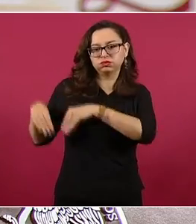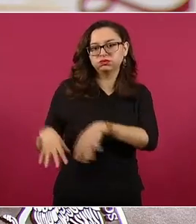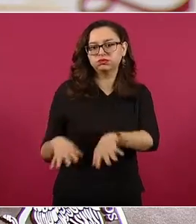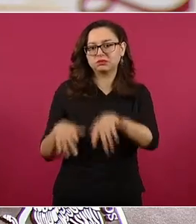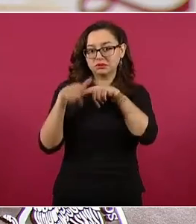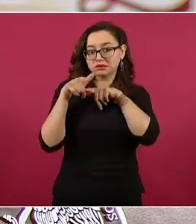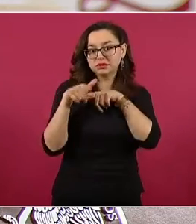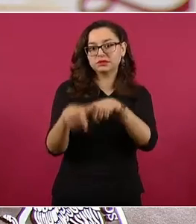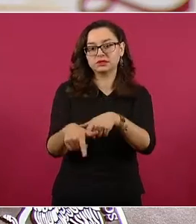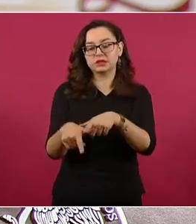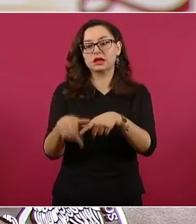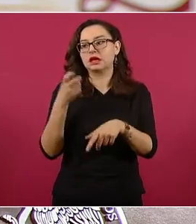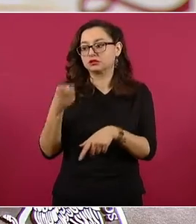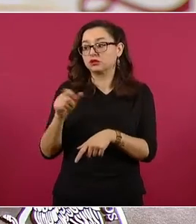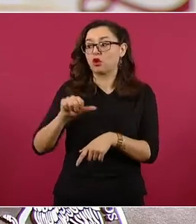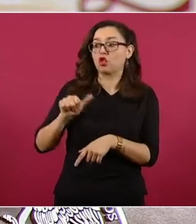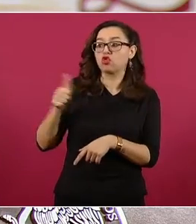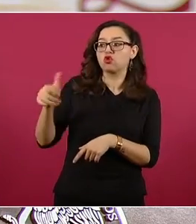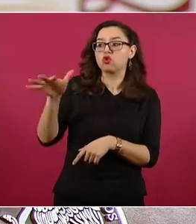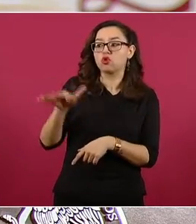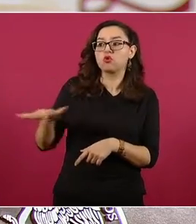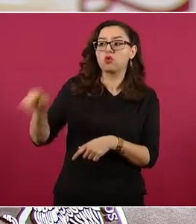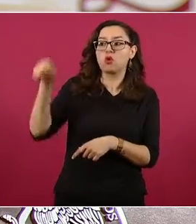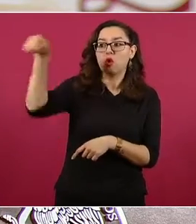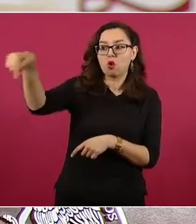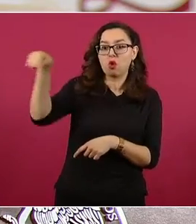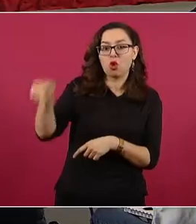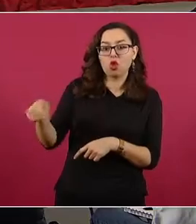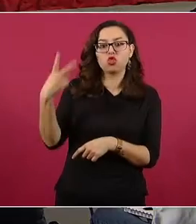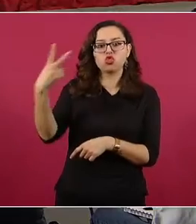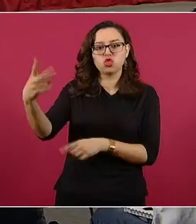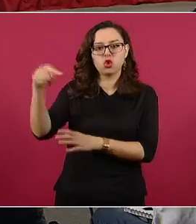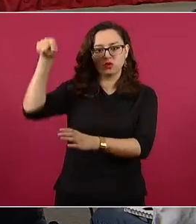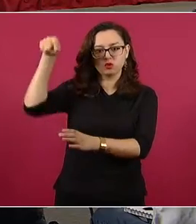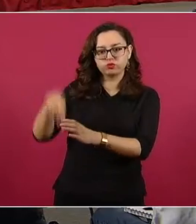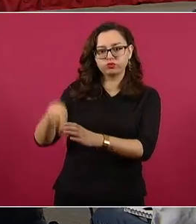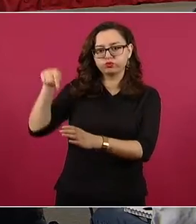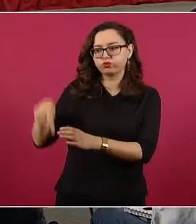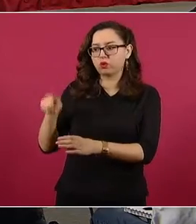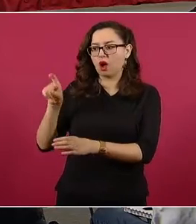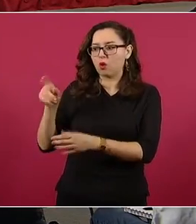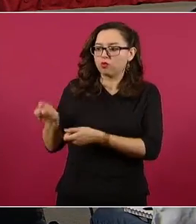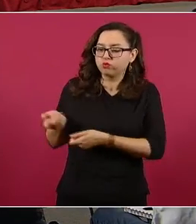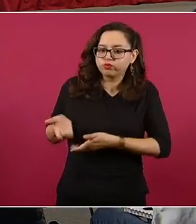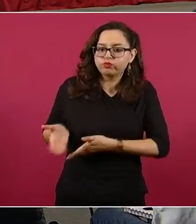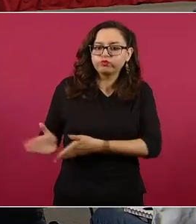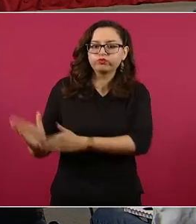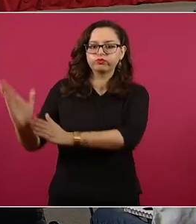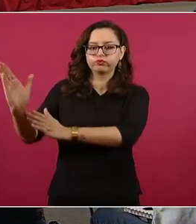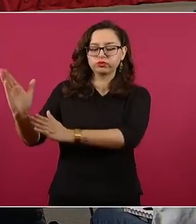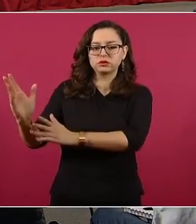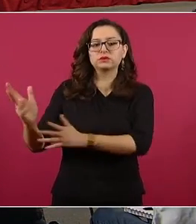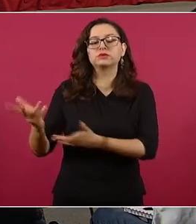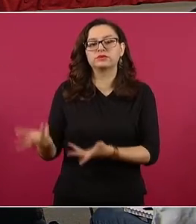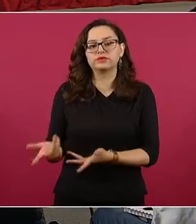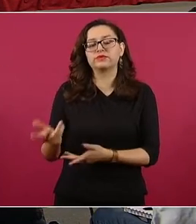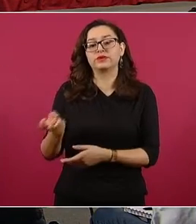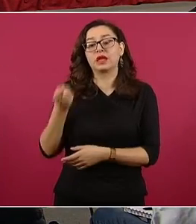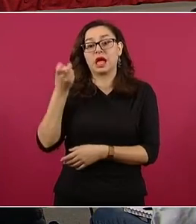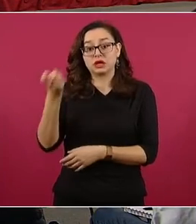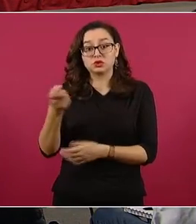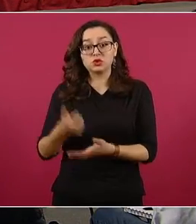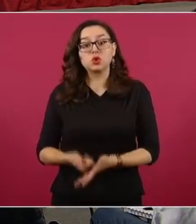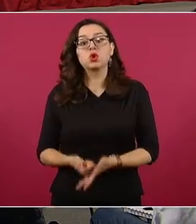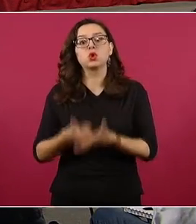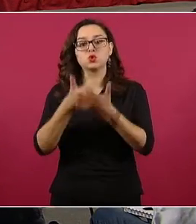accidente. Entonces, ya hay 2 perforaciones, en el transcurso van a hacer otras 2 y esto me